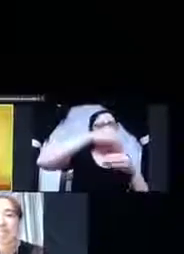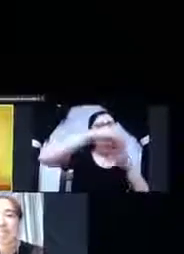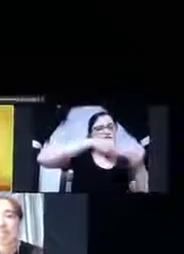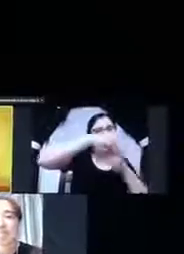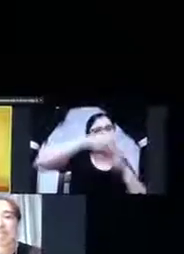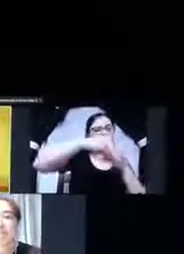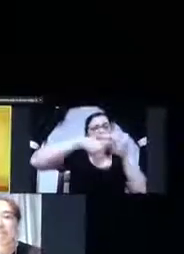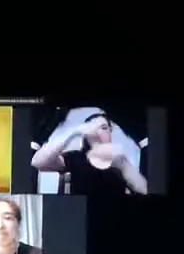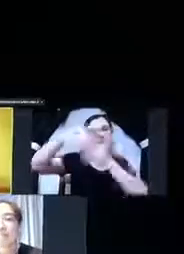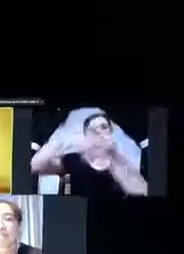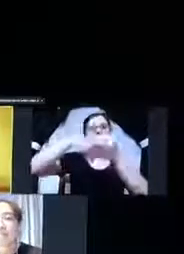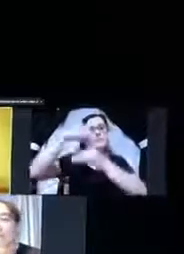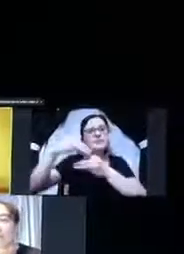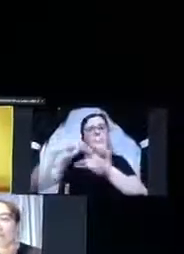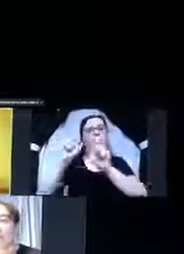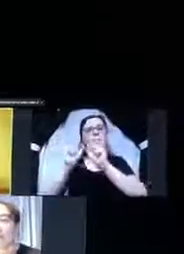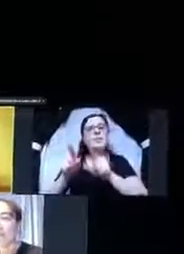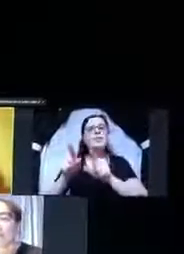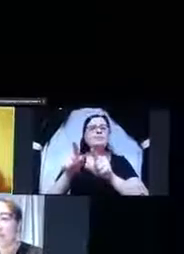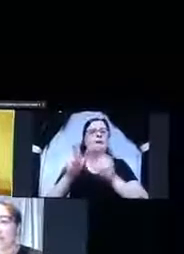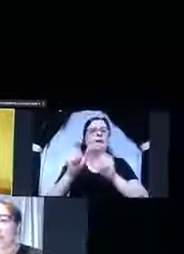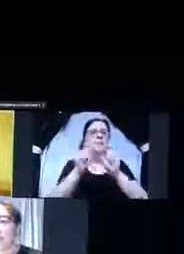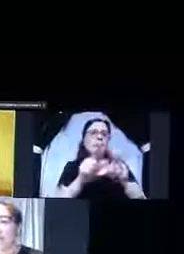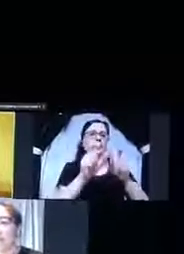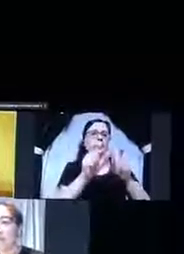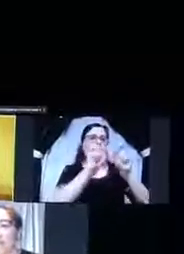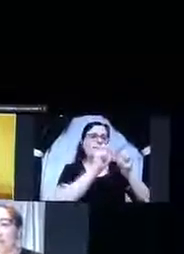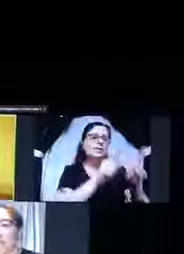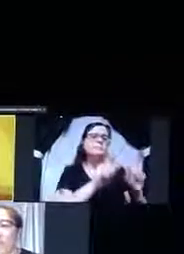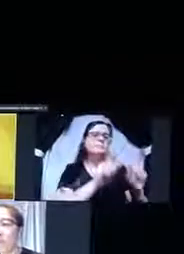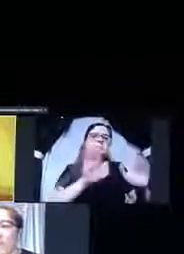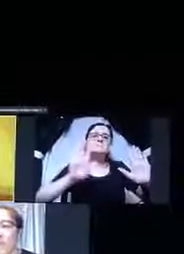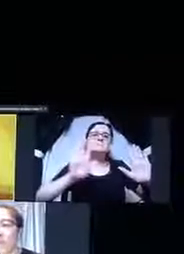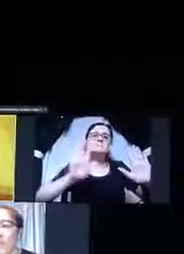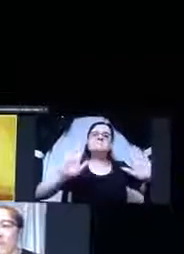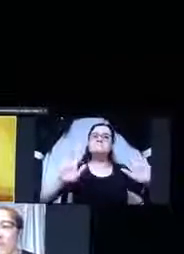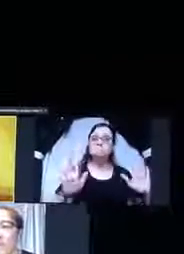conozco muchos sordos adultos, ¿sí?, que han elegido